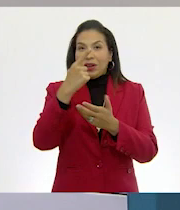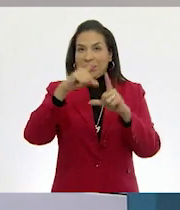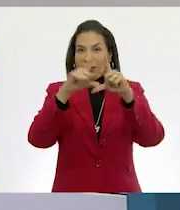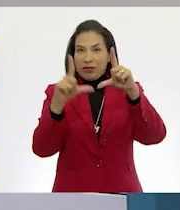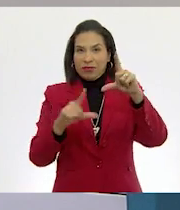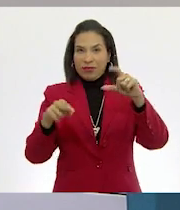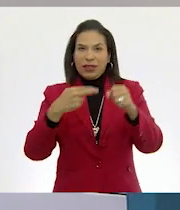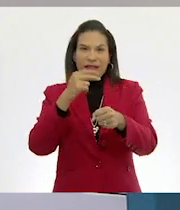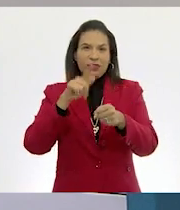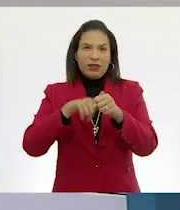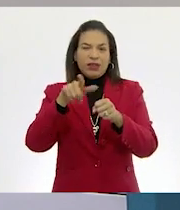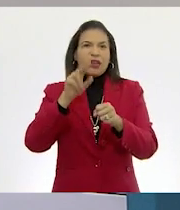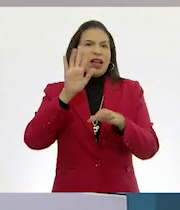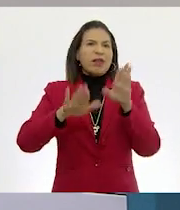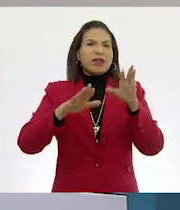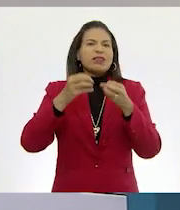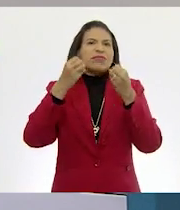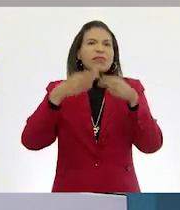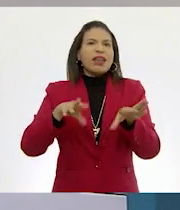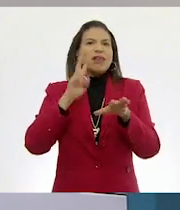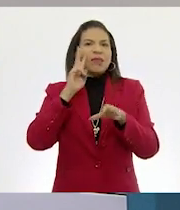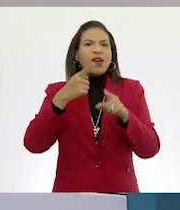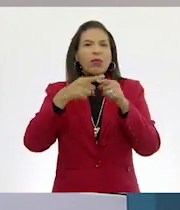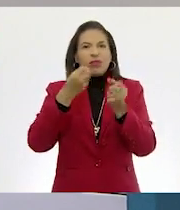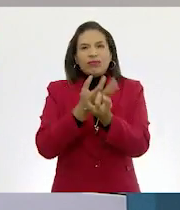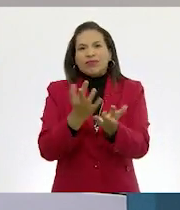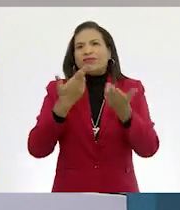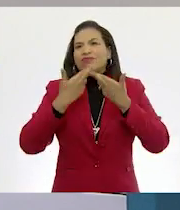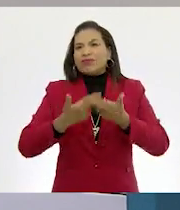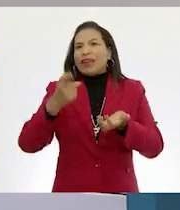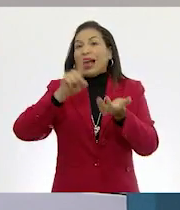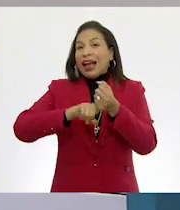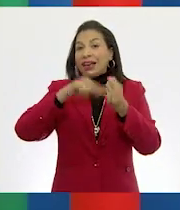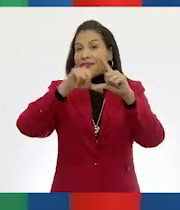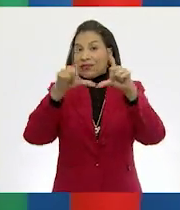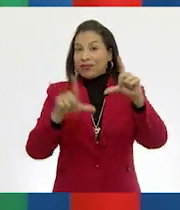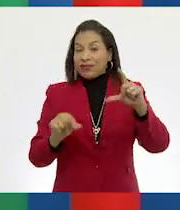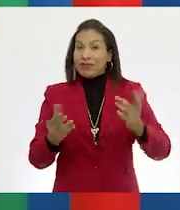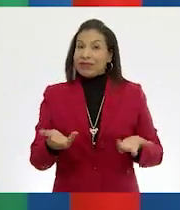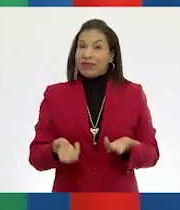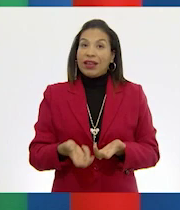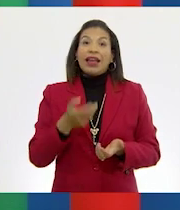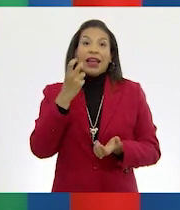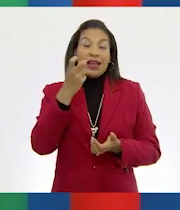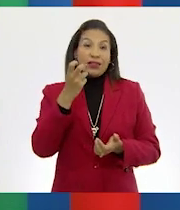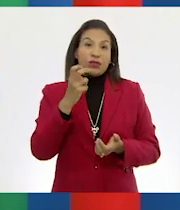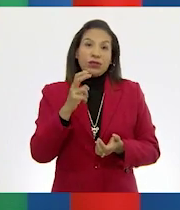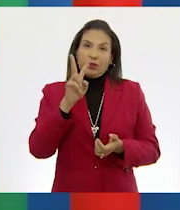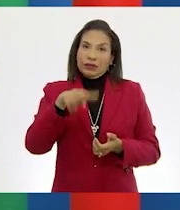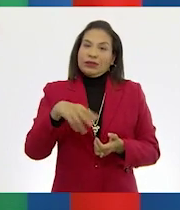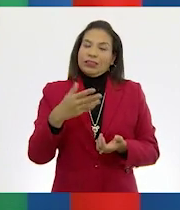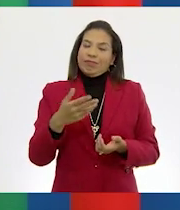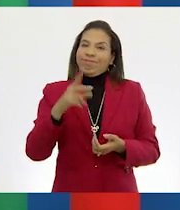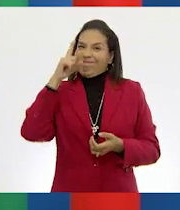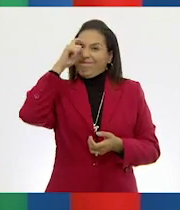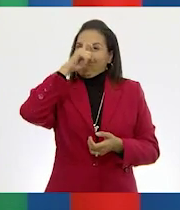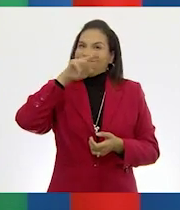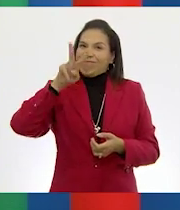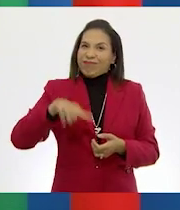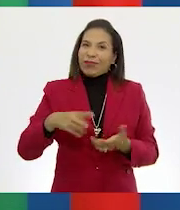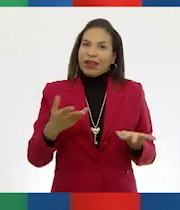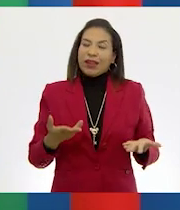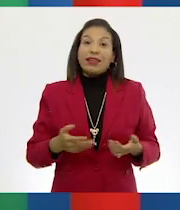nación, eso puede hacer que se pierda de vista la diversidad que existe en ella. Eso sería algo sumamente complejo,